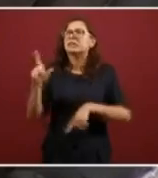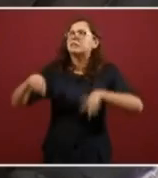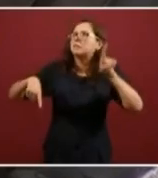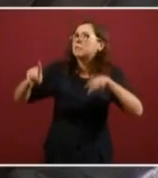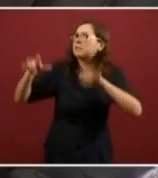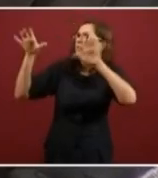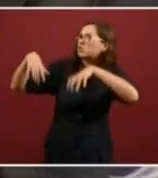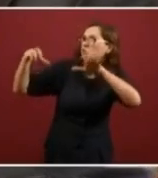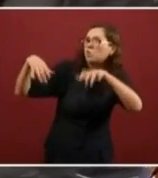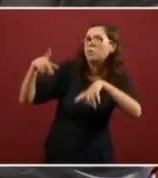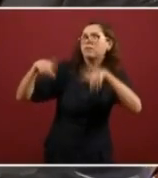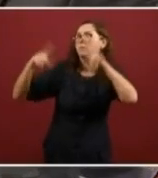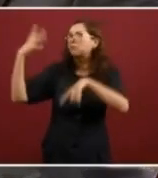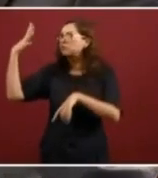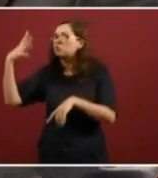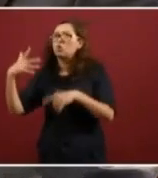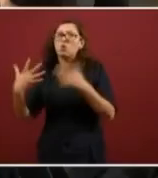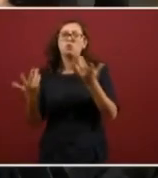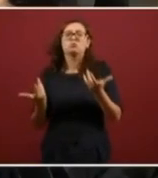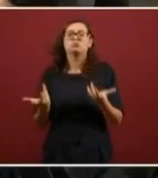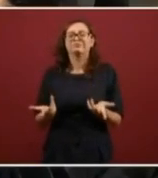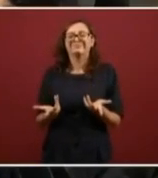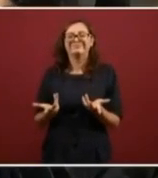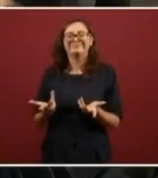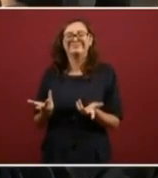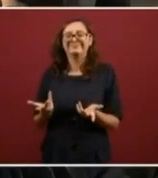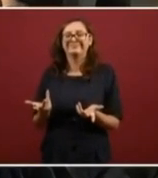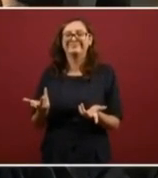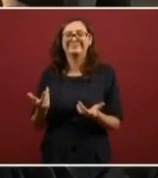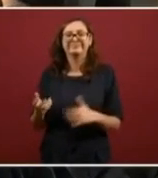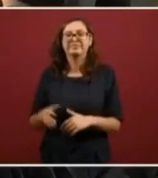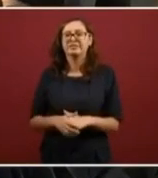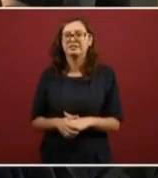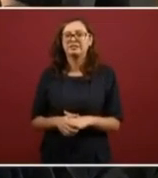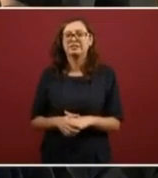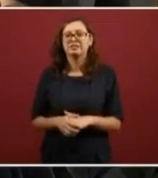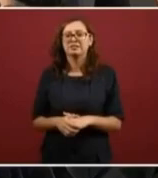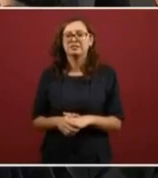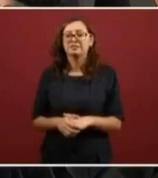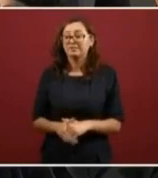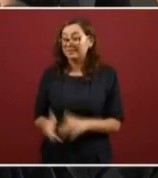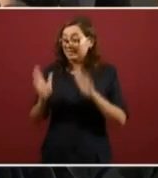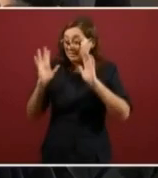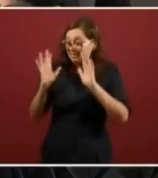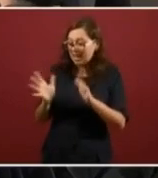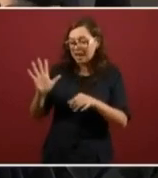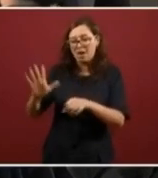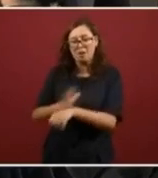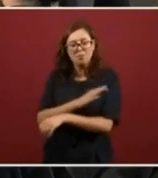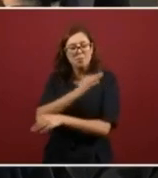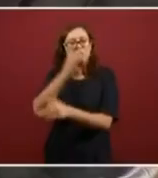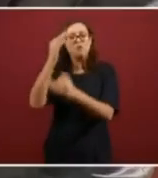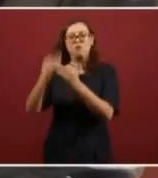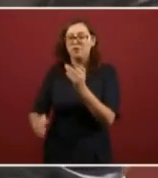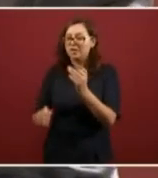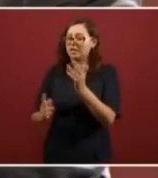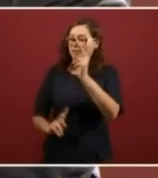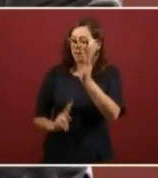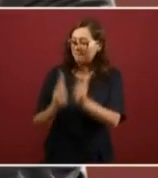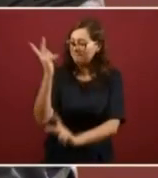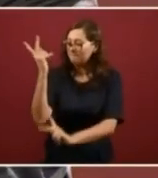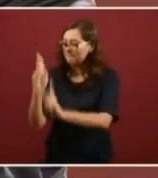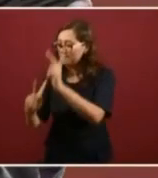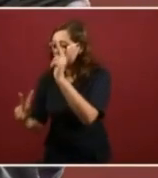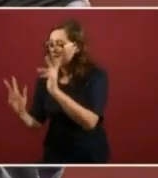naturaleza, y luego ya cuando tienen la cosecha tienen que enfrentar